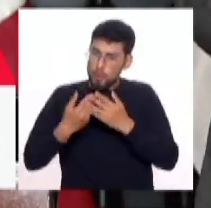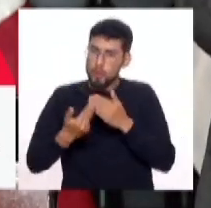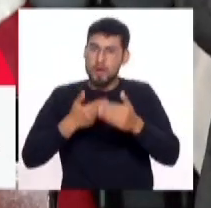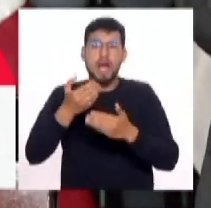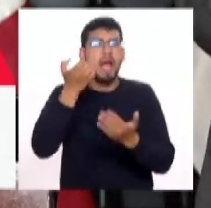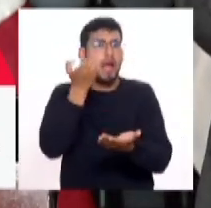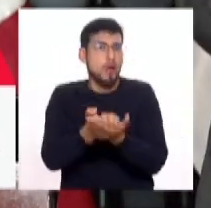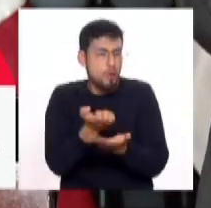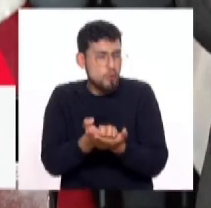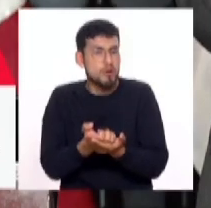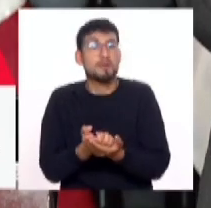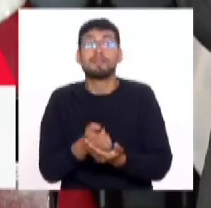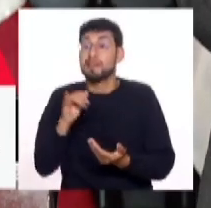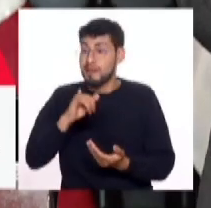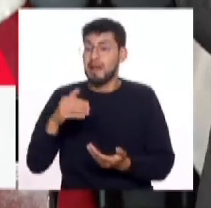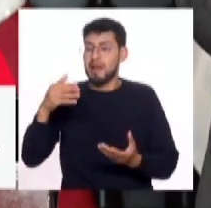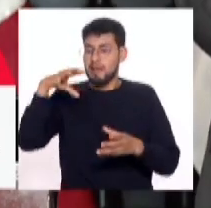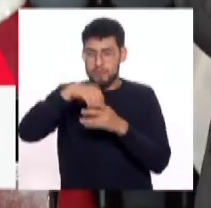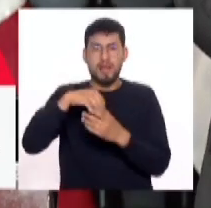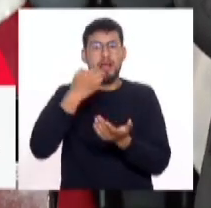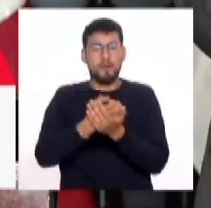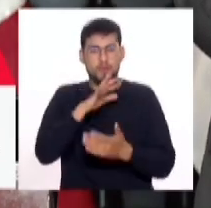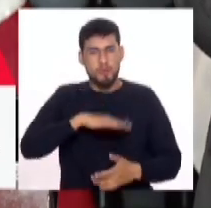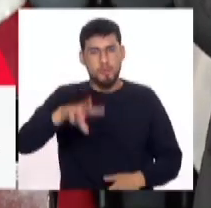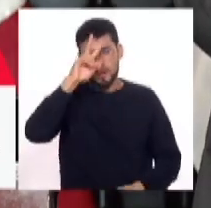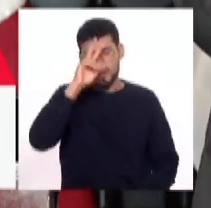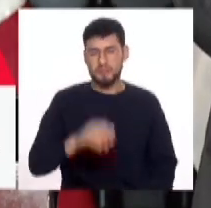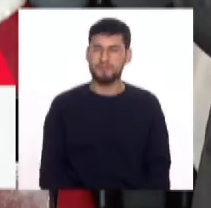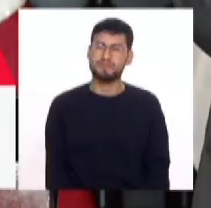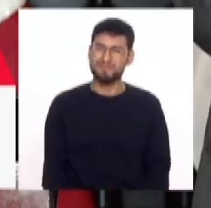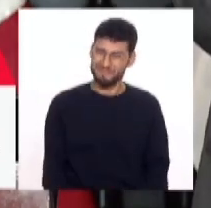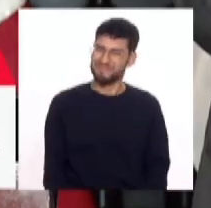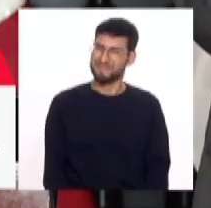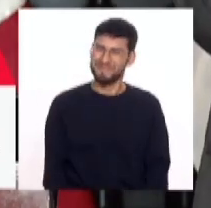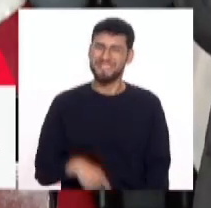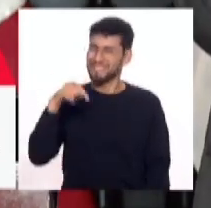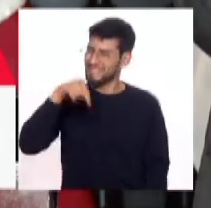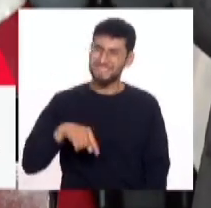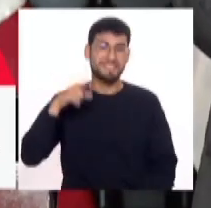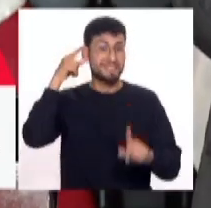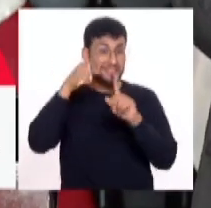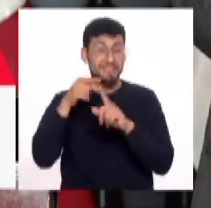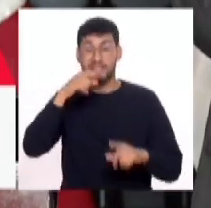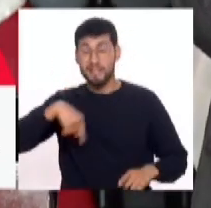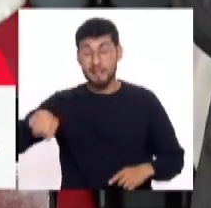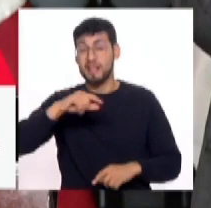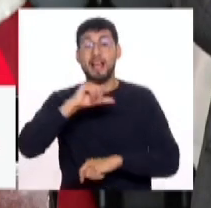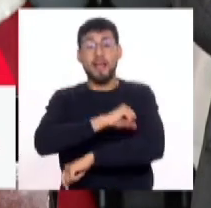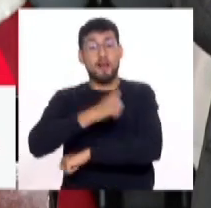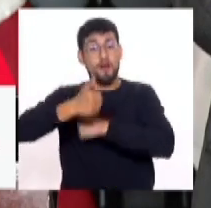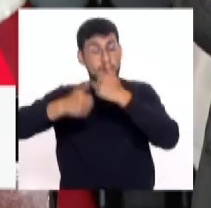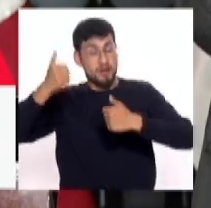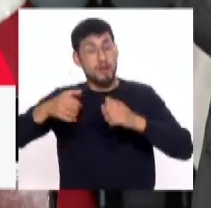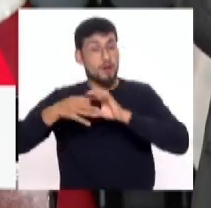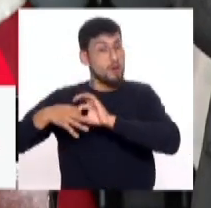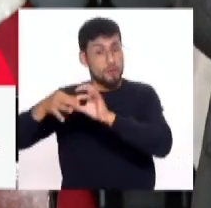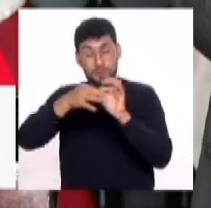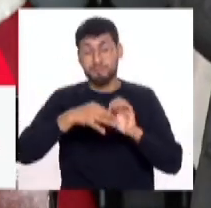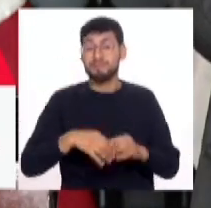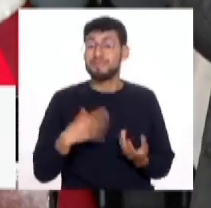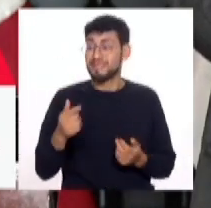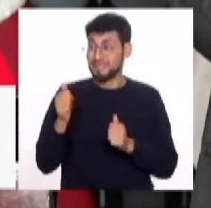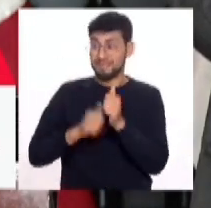sus economías y a la economía del país. Ese es un objetivo que une a las autoridades y